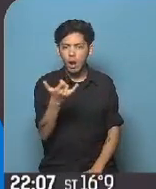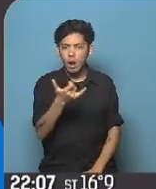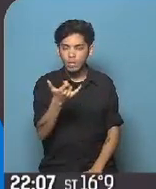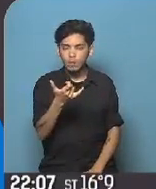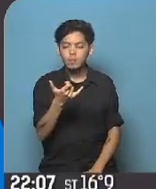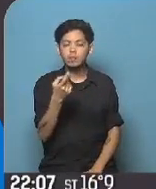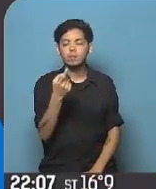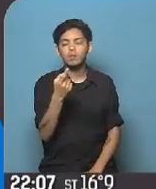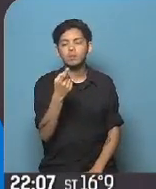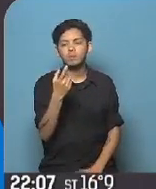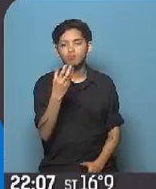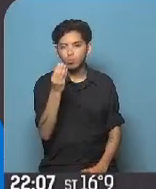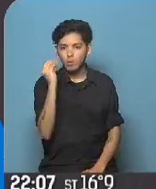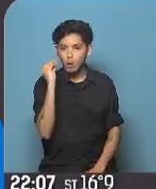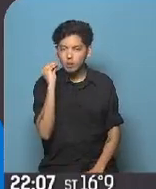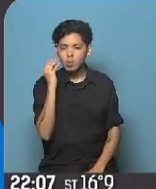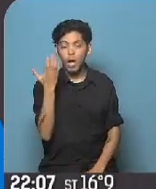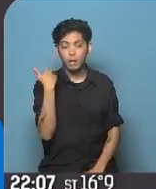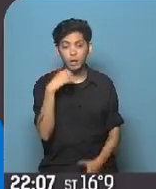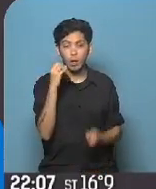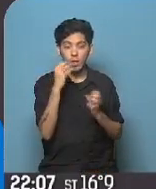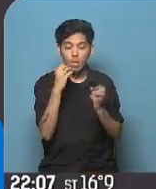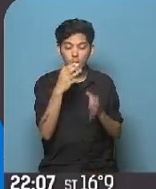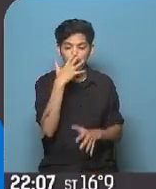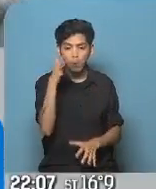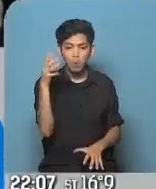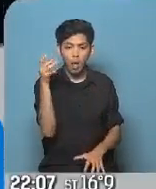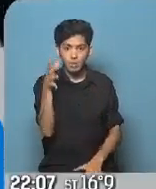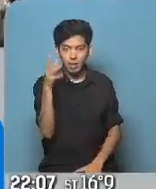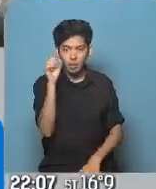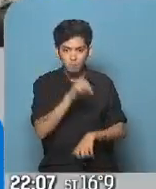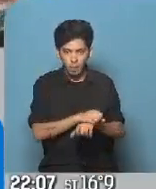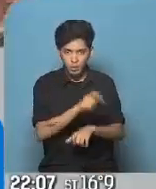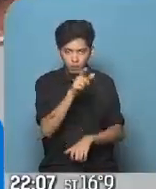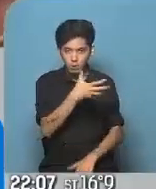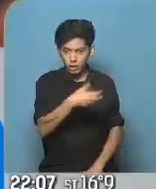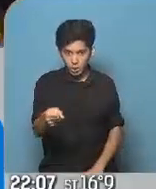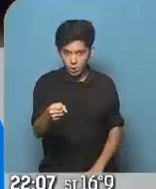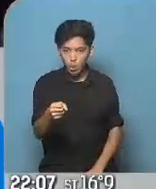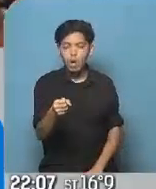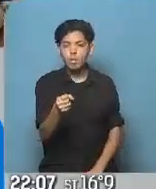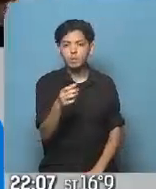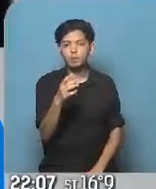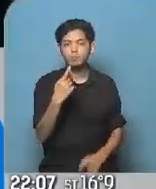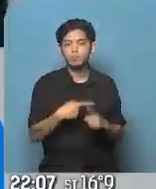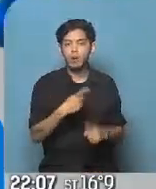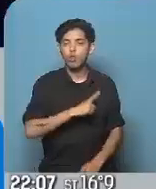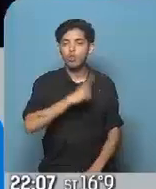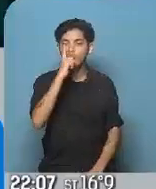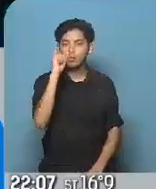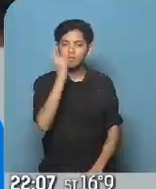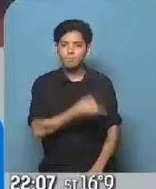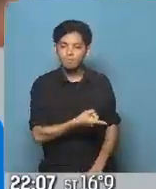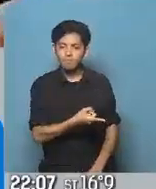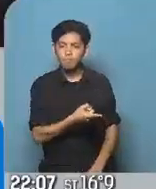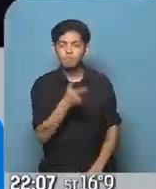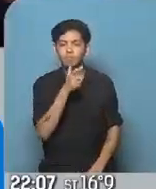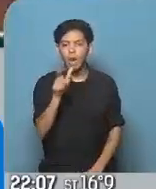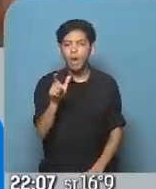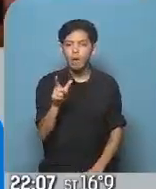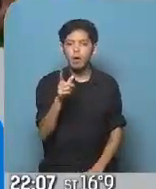Cuando declaró ayer al ser detenido después del atentado, dijo que esto había sido por la mano de Dios, palabra que en